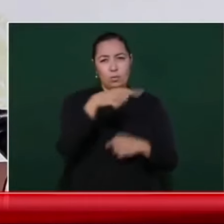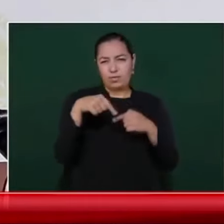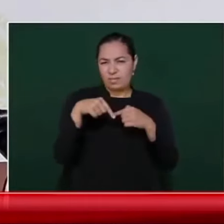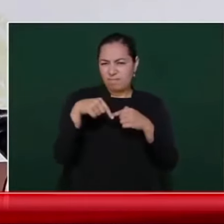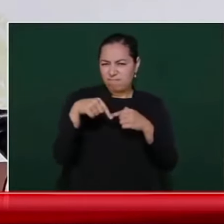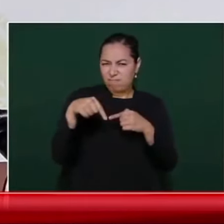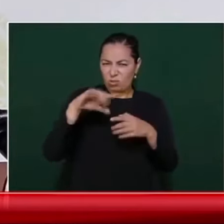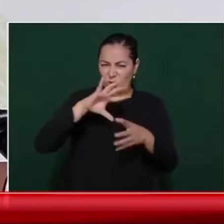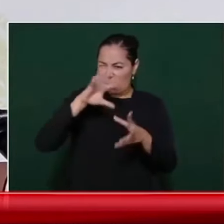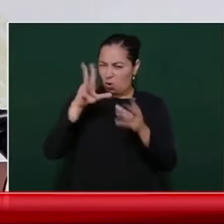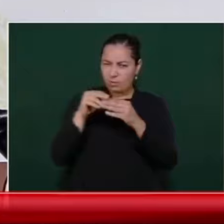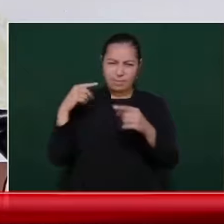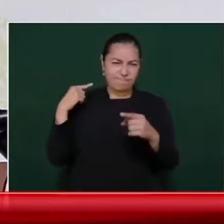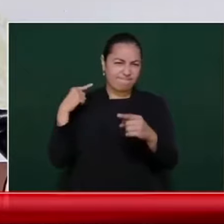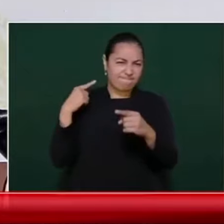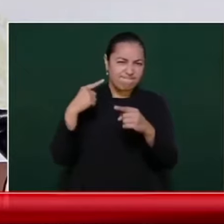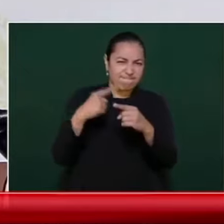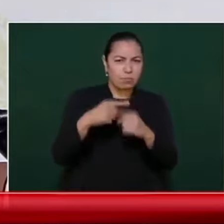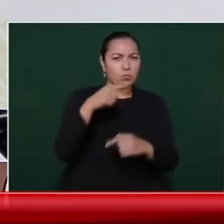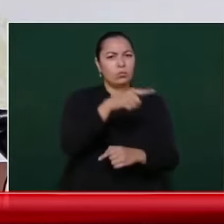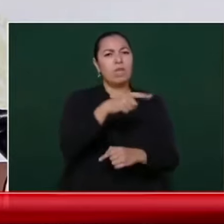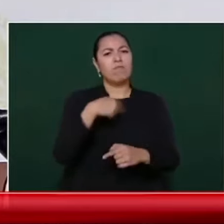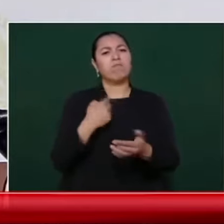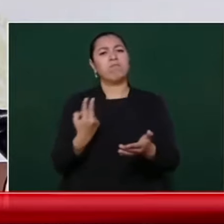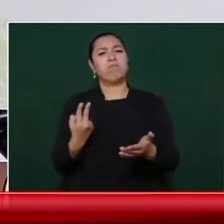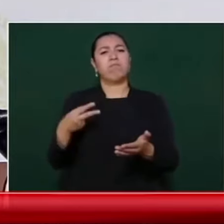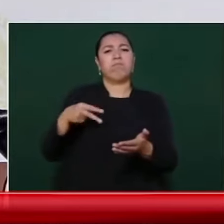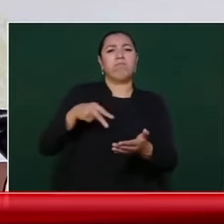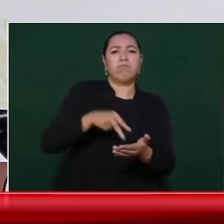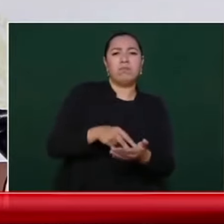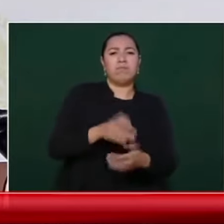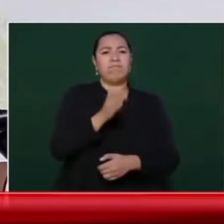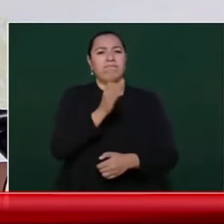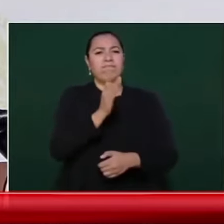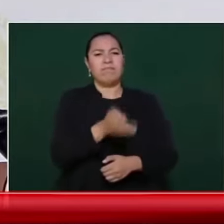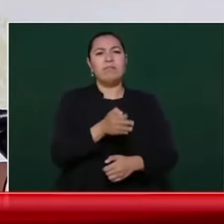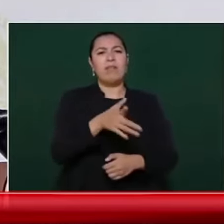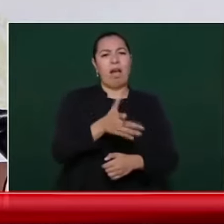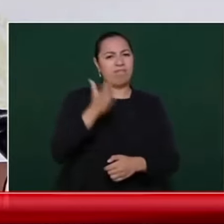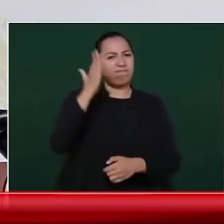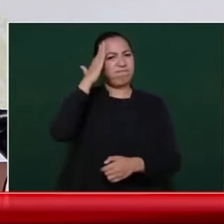determinación su liderazgo para transformar